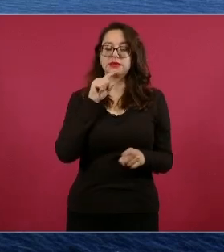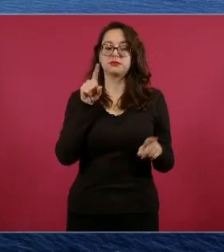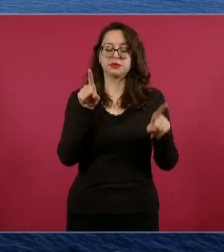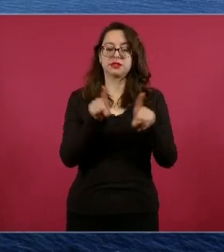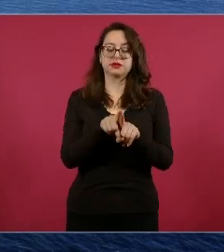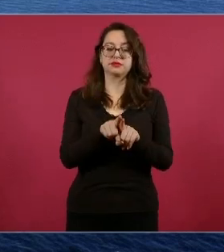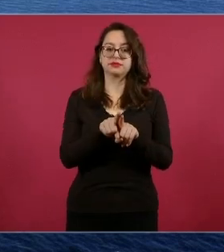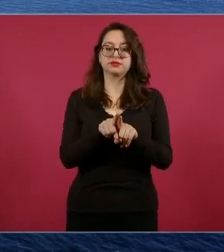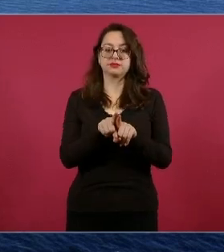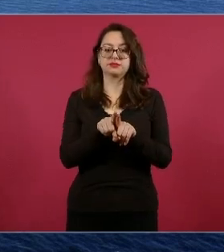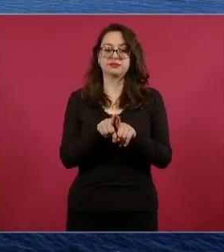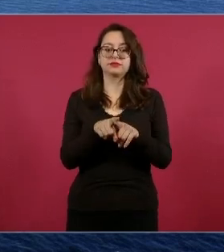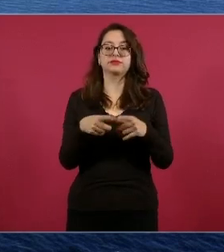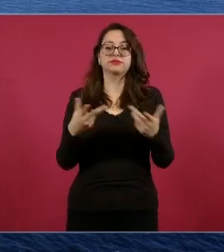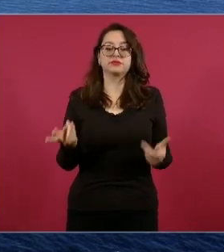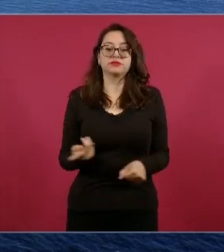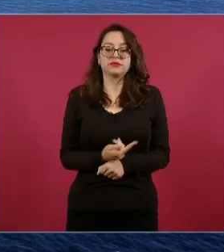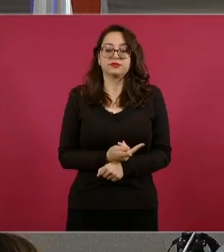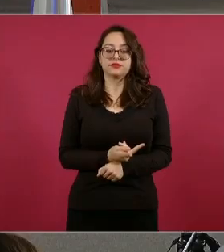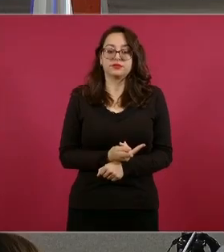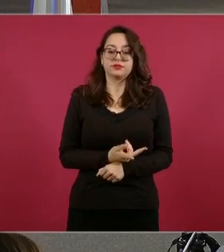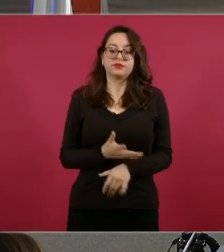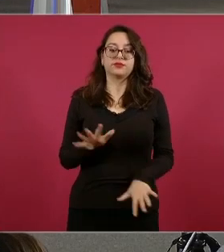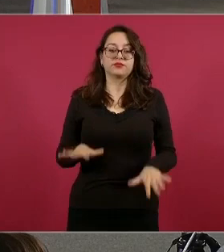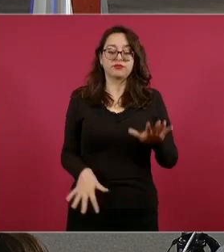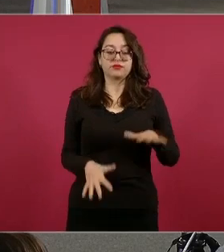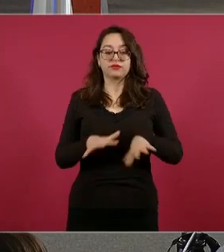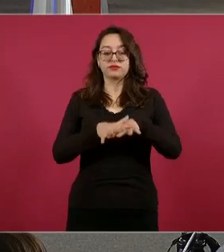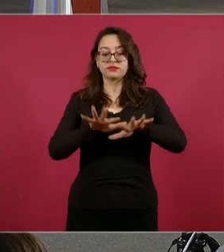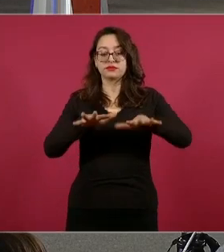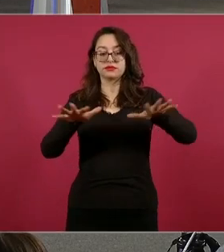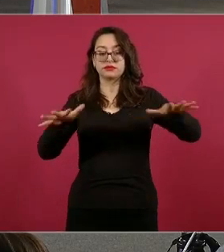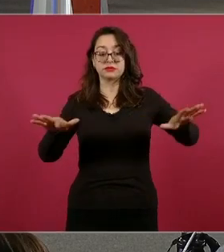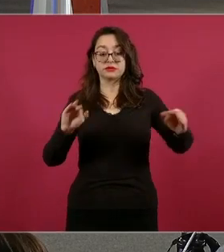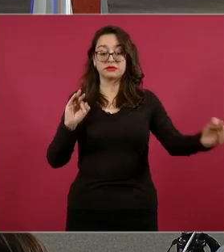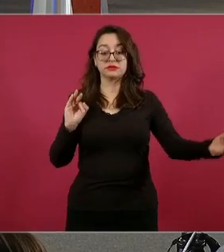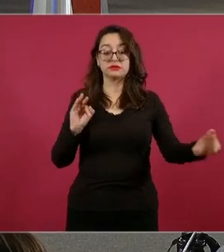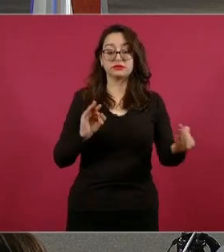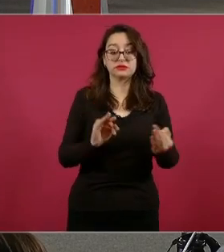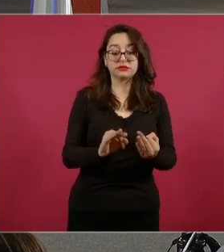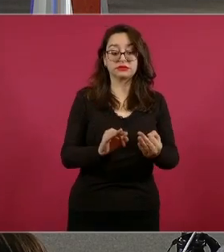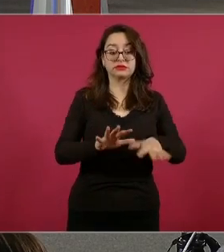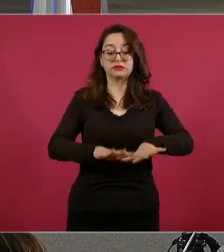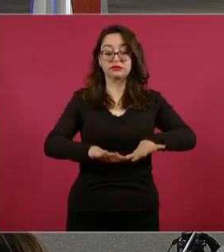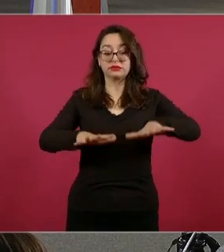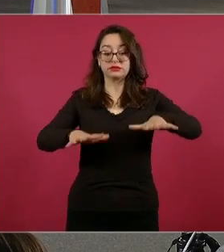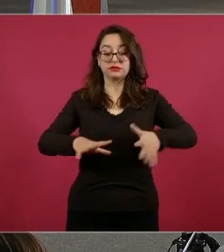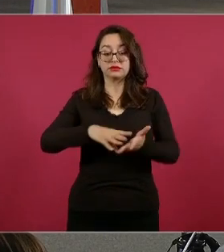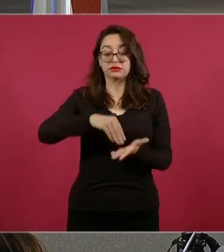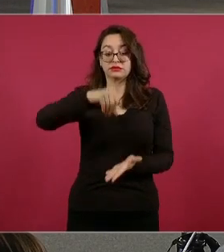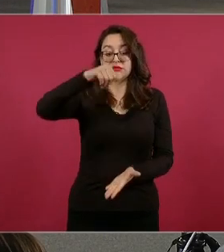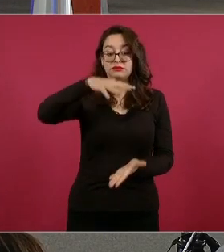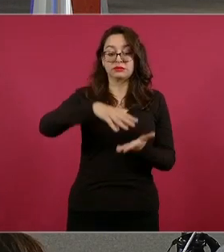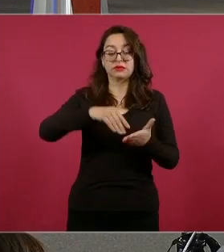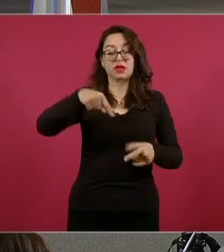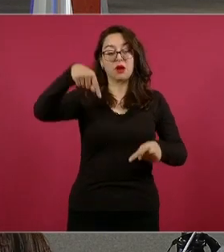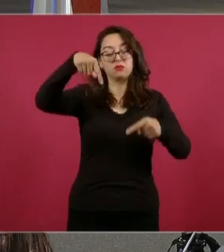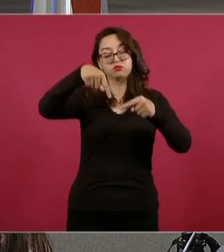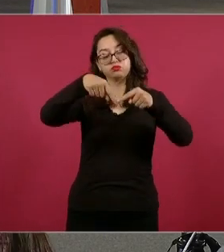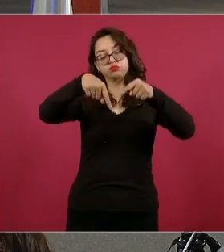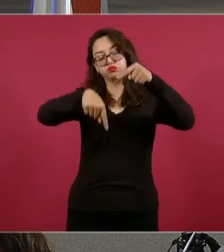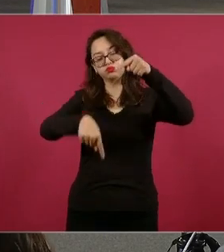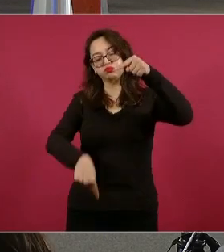se tiene en cualquier lugar un calado así, es de los puertos con más profundidad